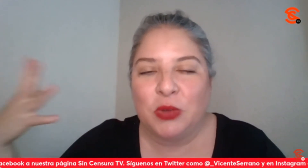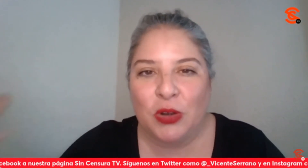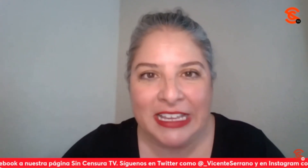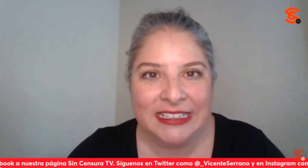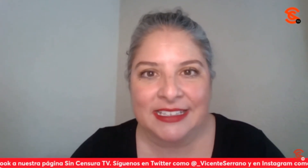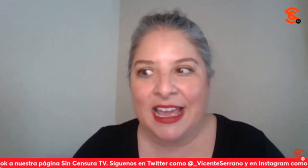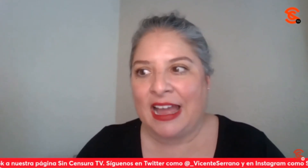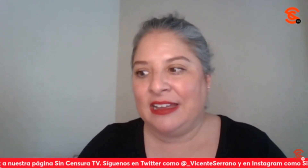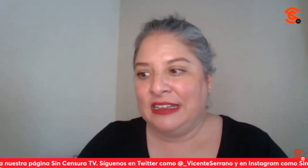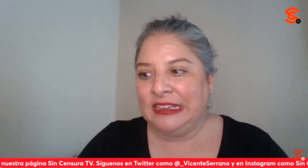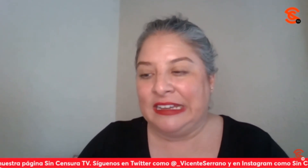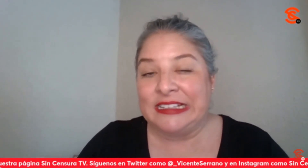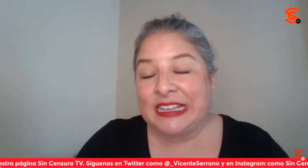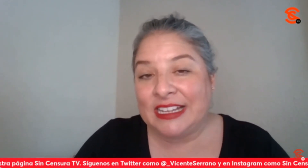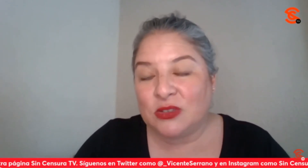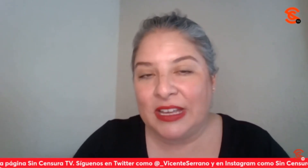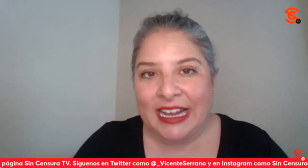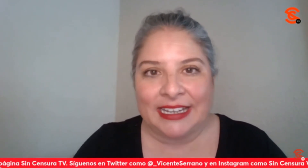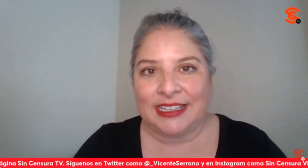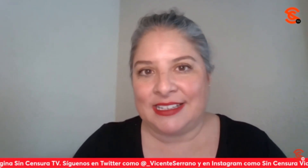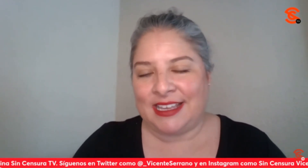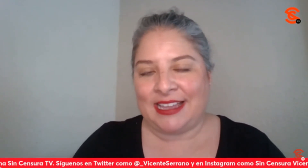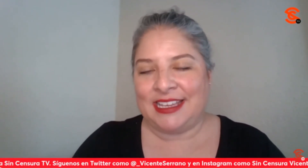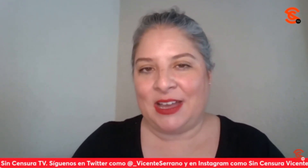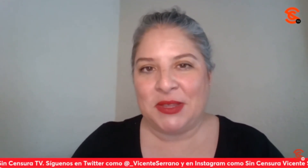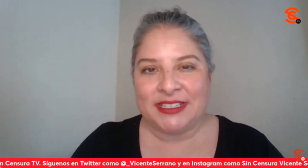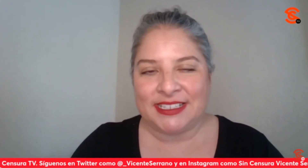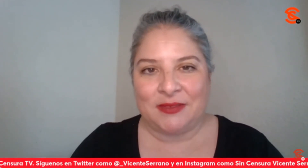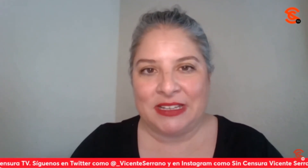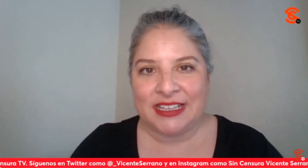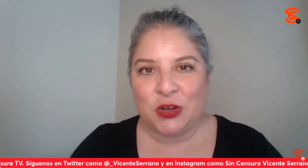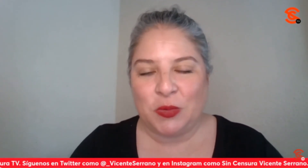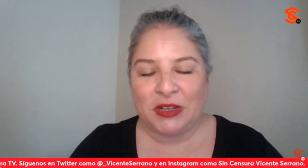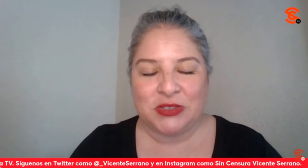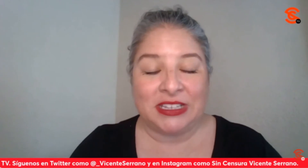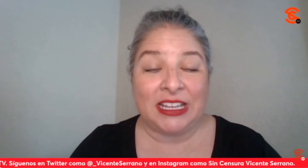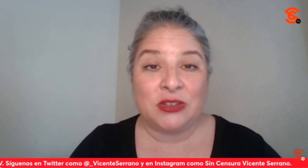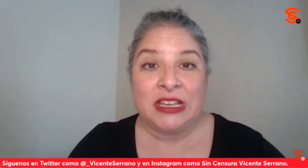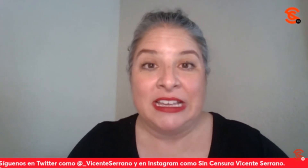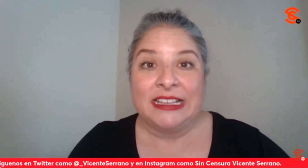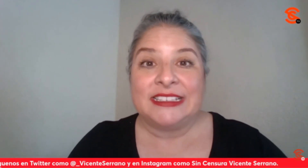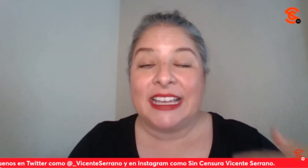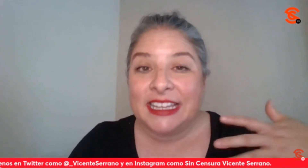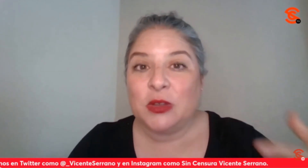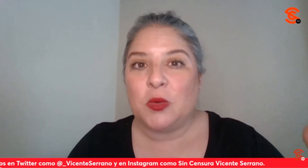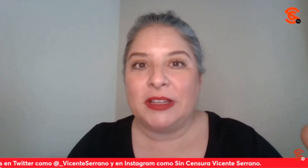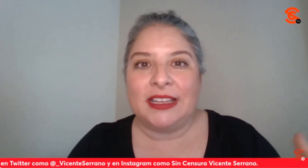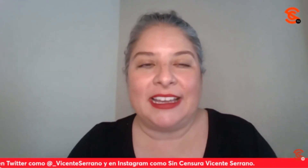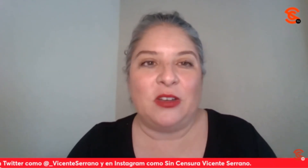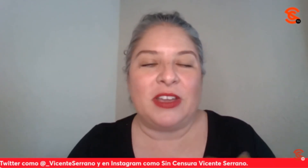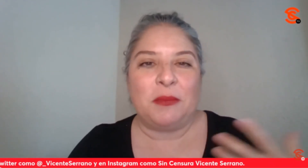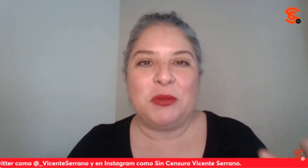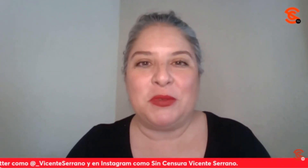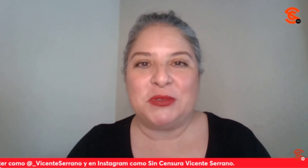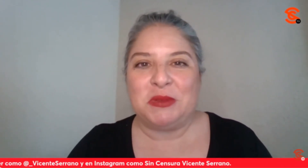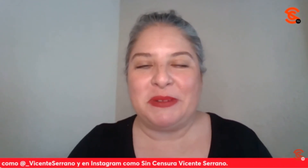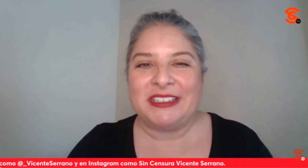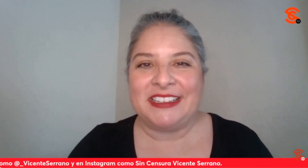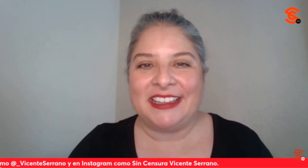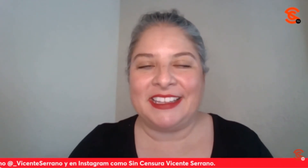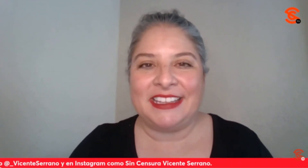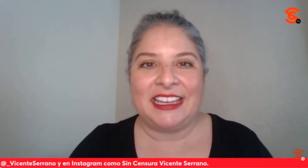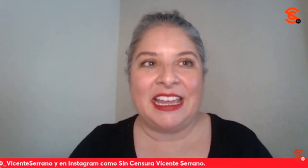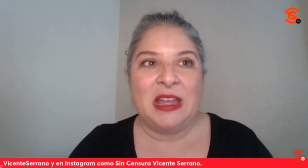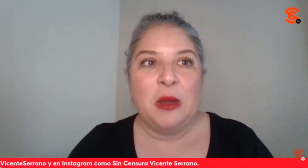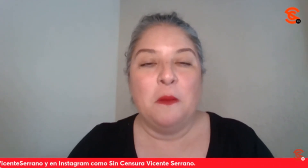de violencia, en este caso de cárteles que han llegado a desestabilizar gobiernos enteros, se han dado cuenta que lo que ha propuesto el